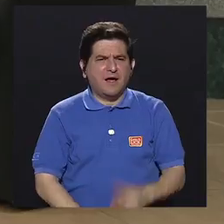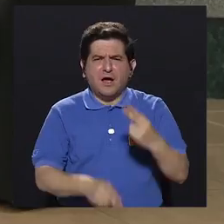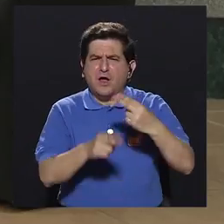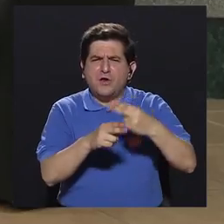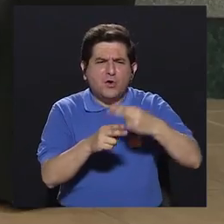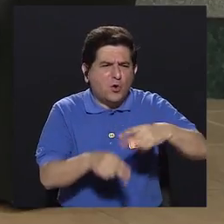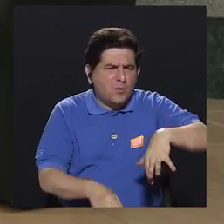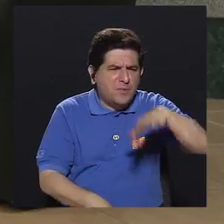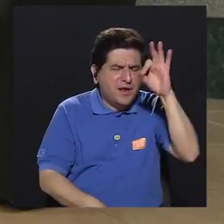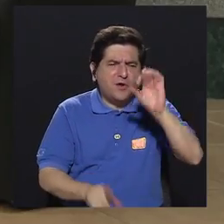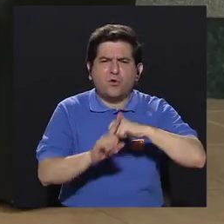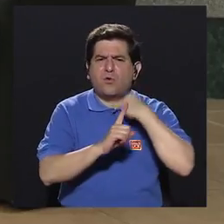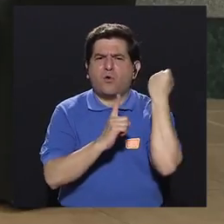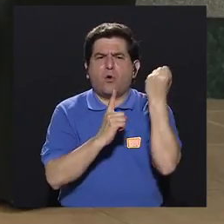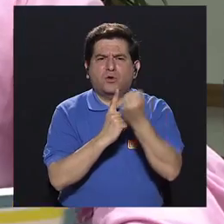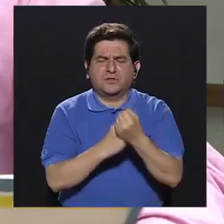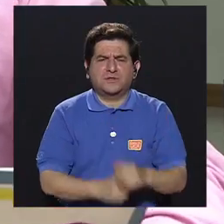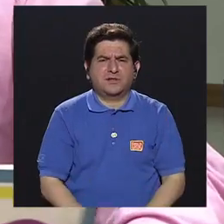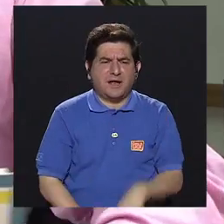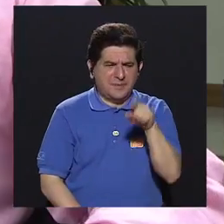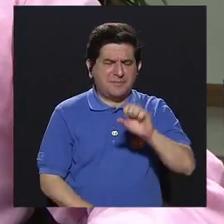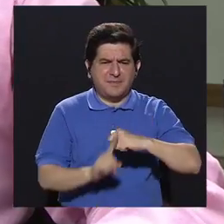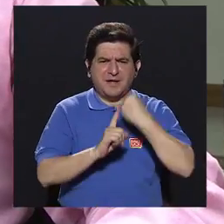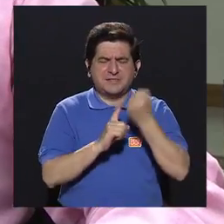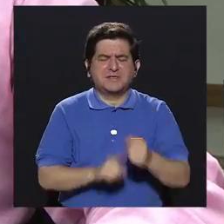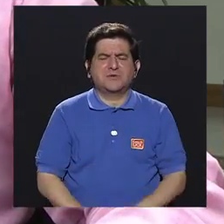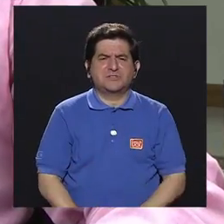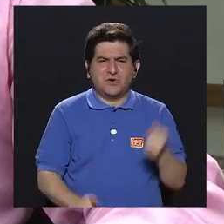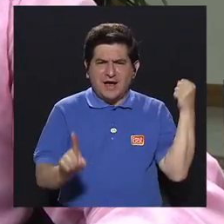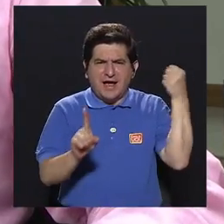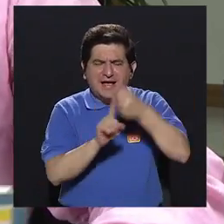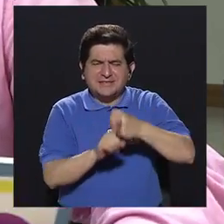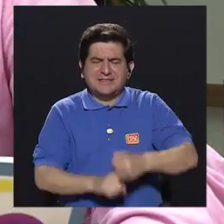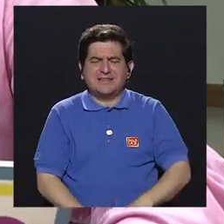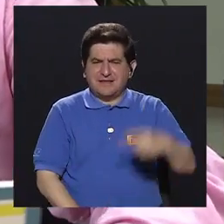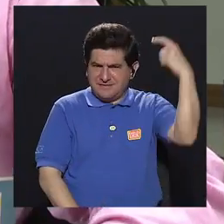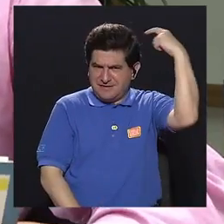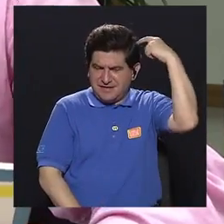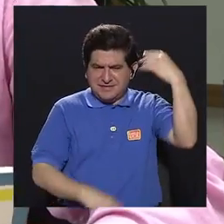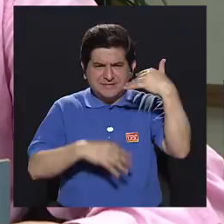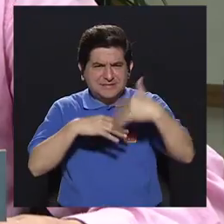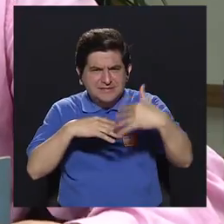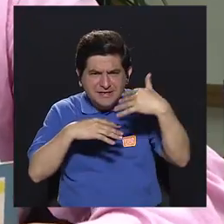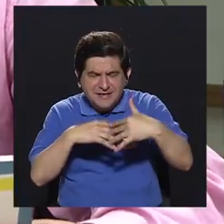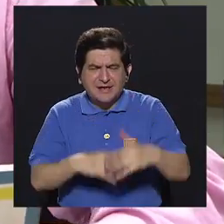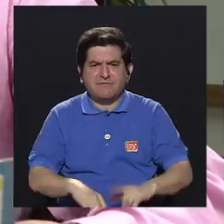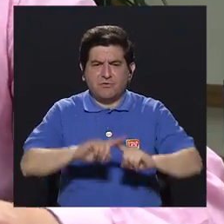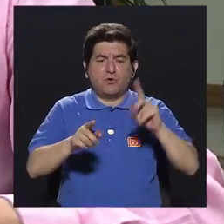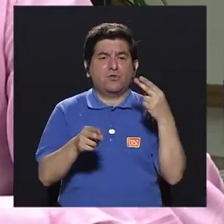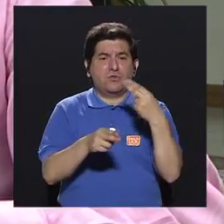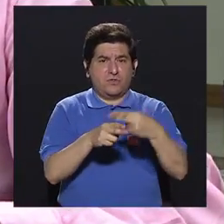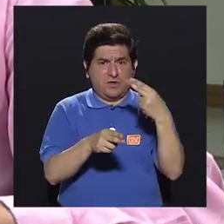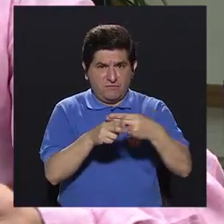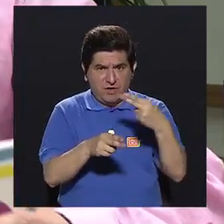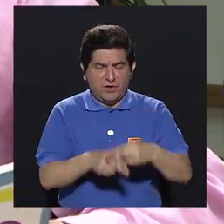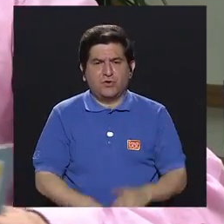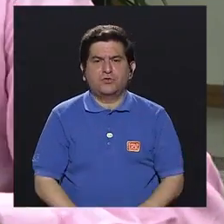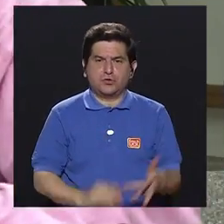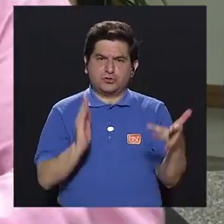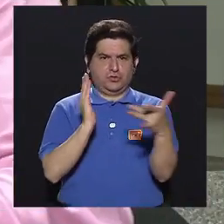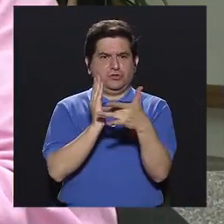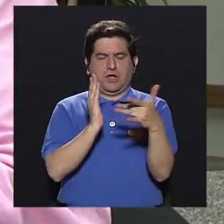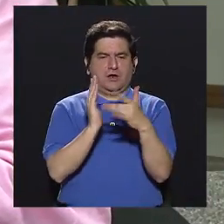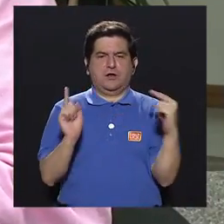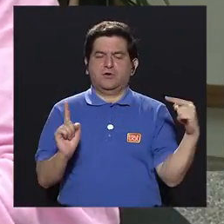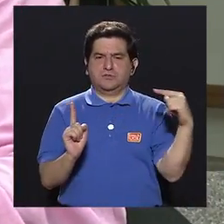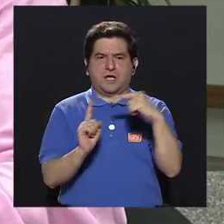nombres encontramos en nuestra sociedad para un accidente cerebrovascular, porque pues, se le conoce de diferentes términos, desde muy